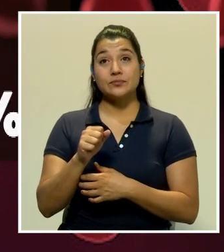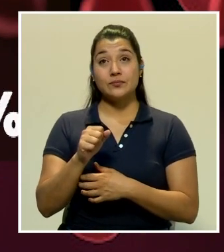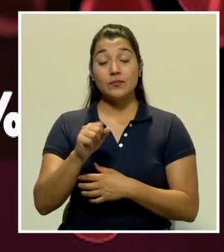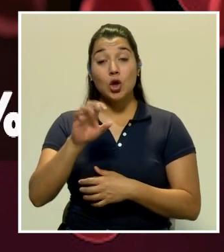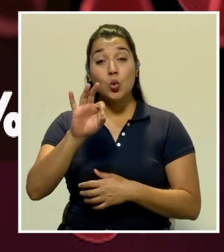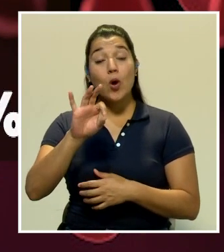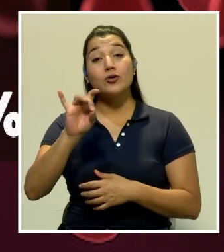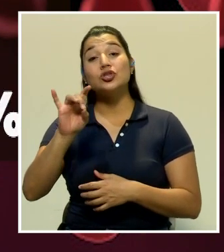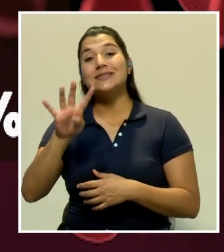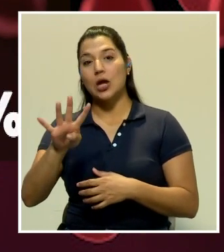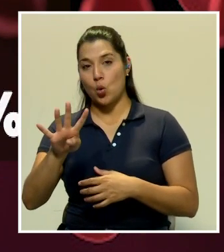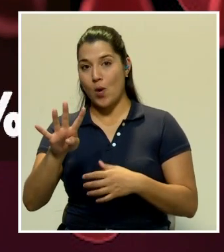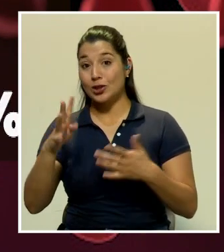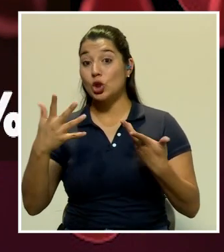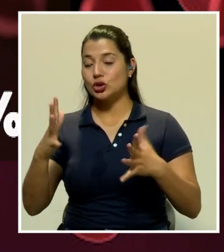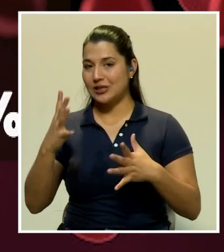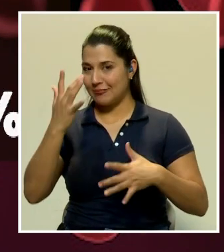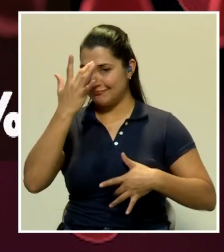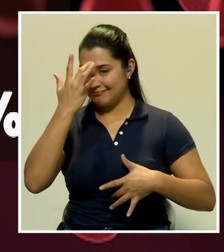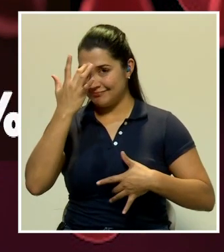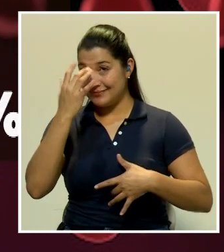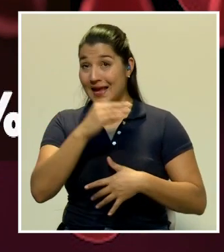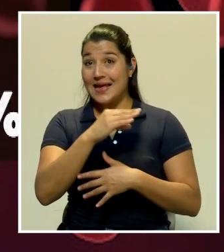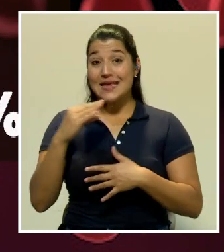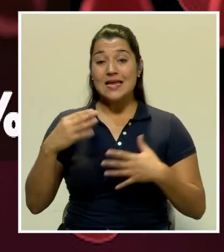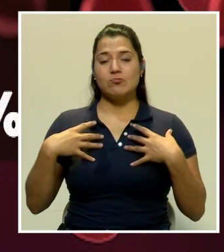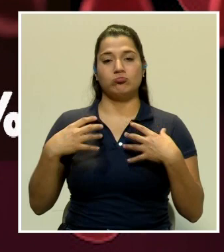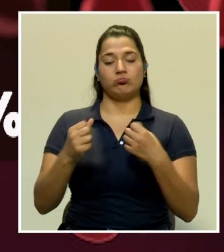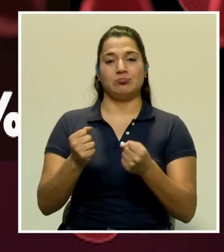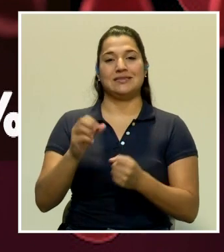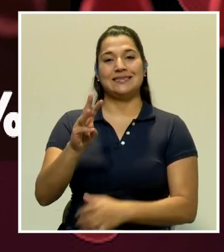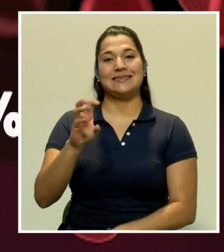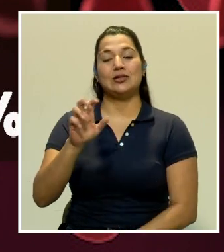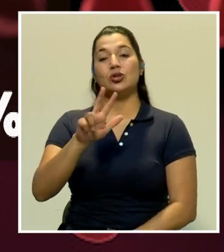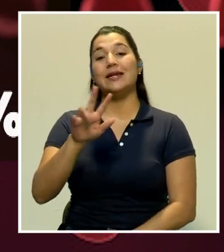984 y casos recuperados, 639, lo que equivale a